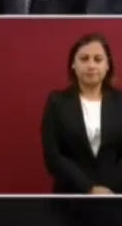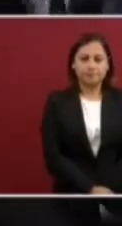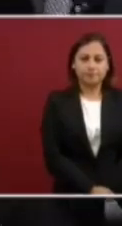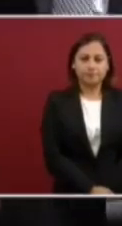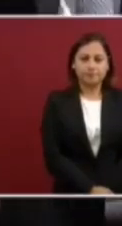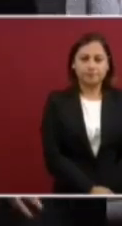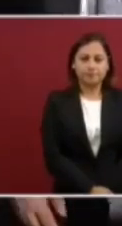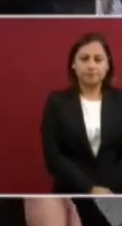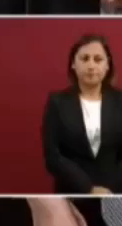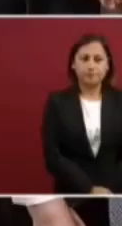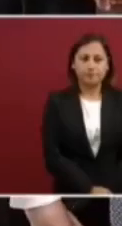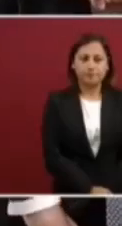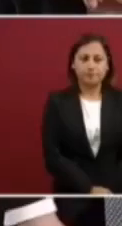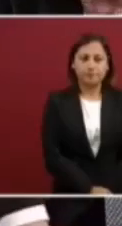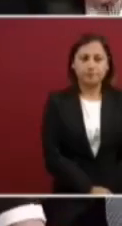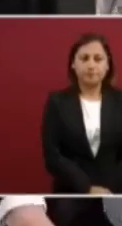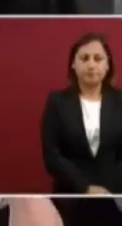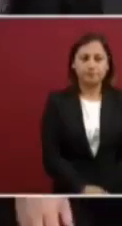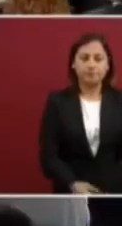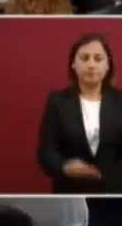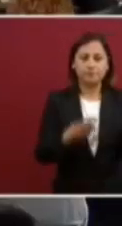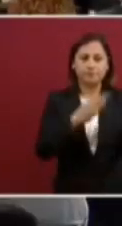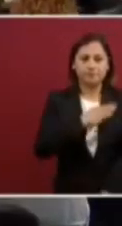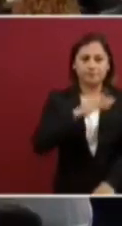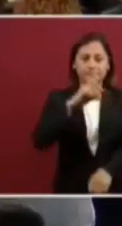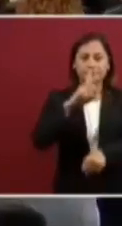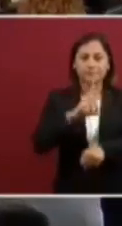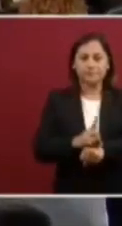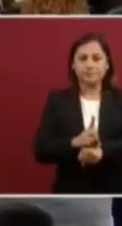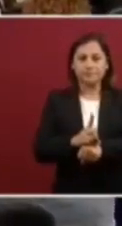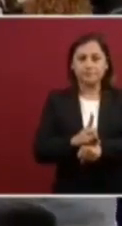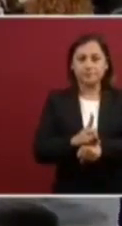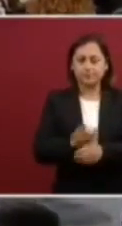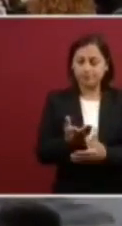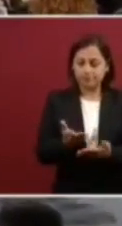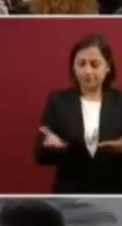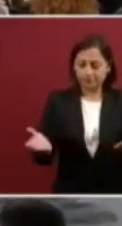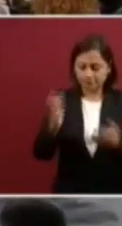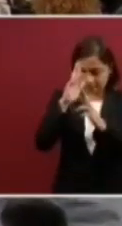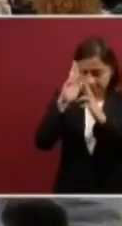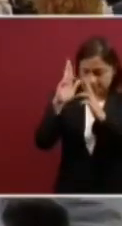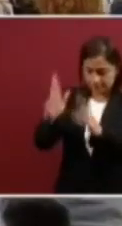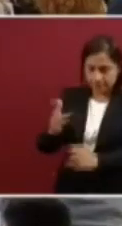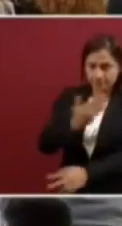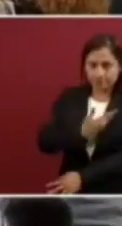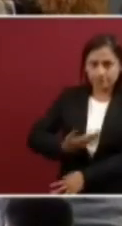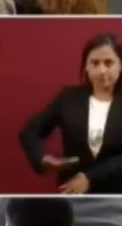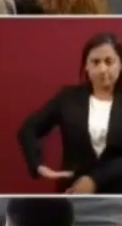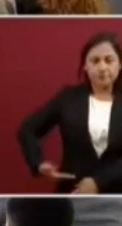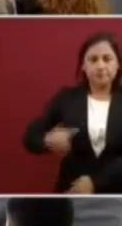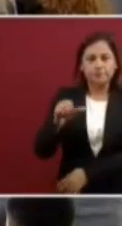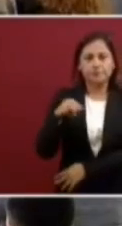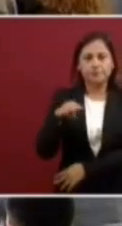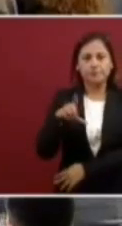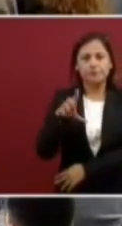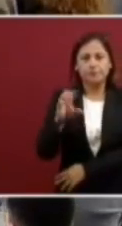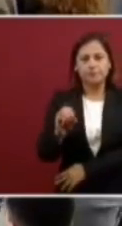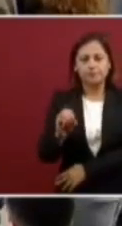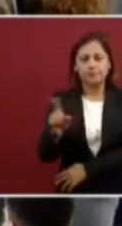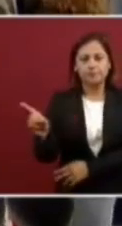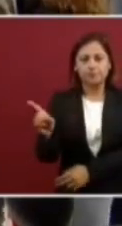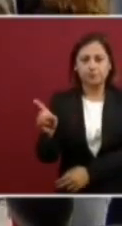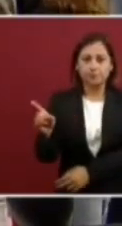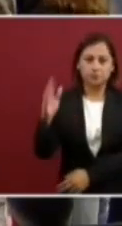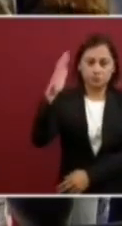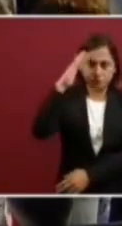muchas gracias muy buenos días excelentísimo señor presidente andrés manuel lópez obrador señor marcelo